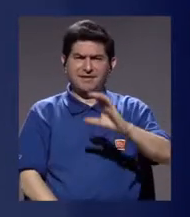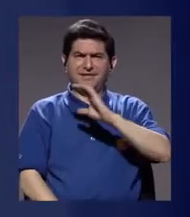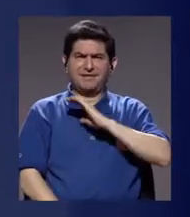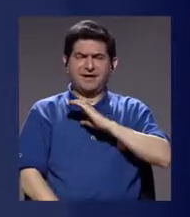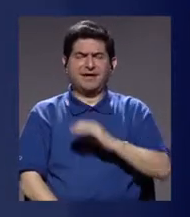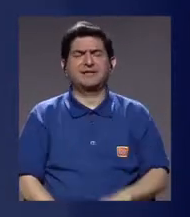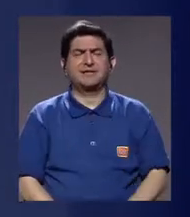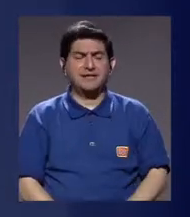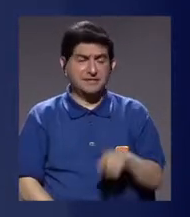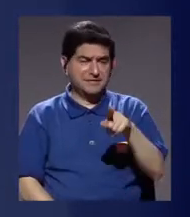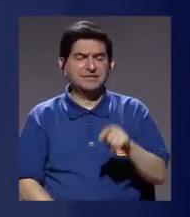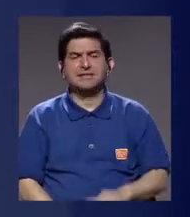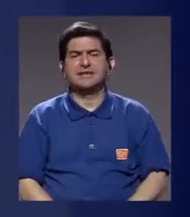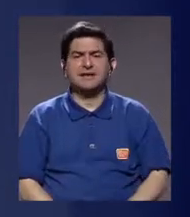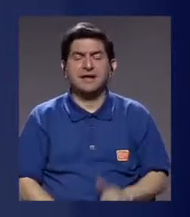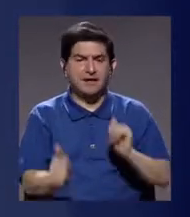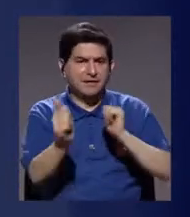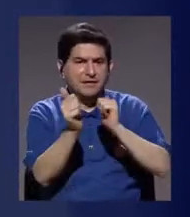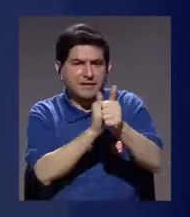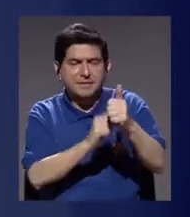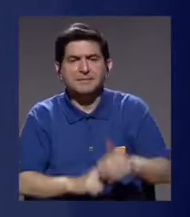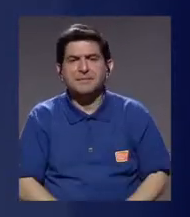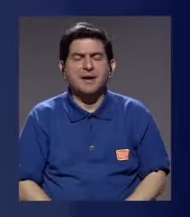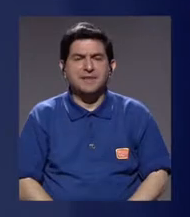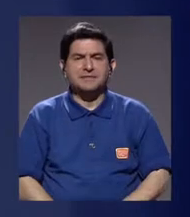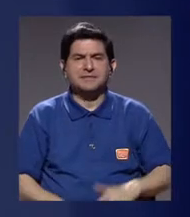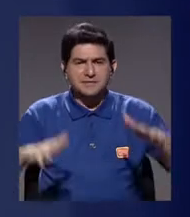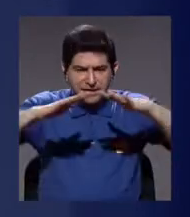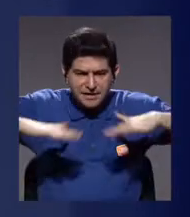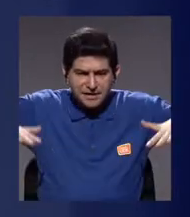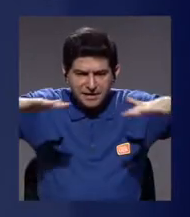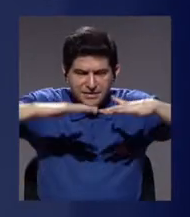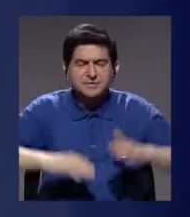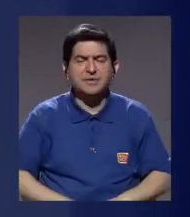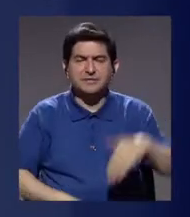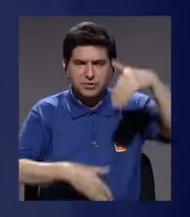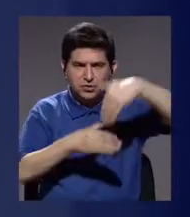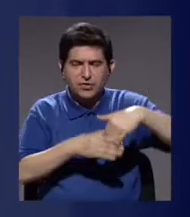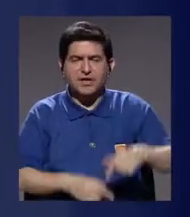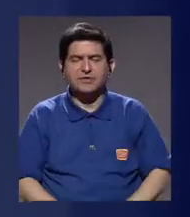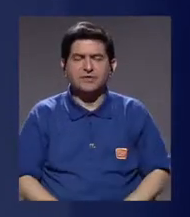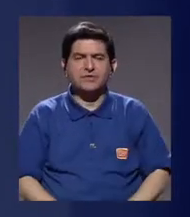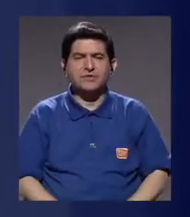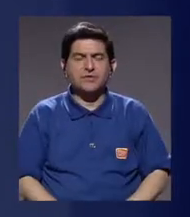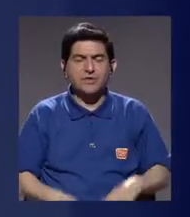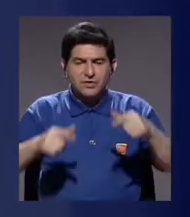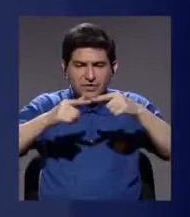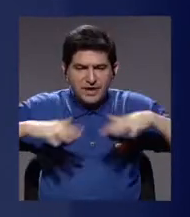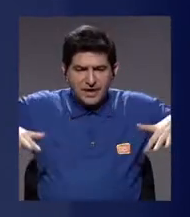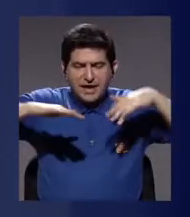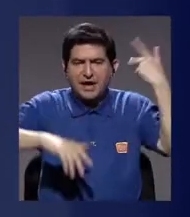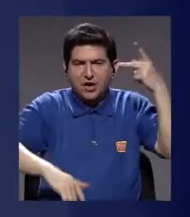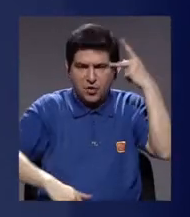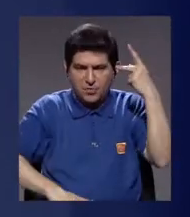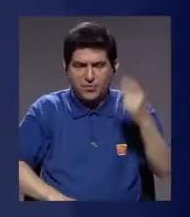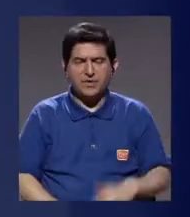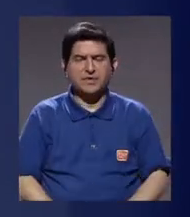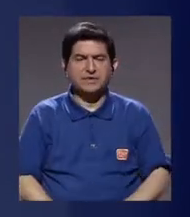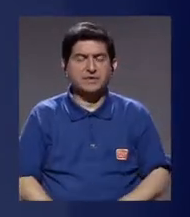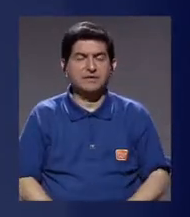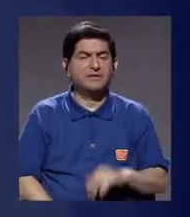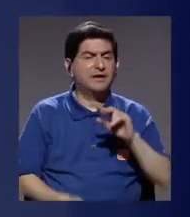característica transoceánica la hace dentro de su geopolítica y su geoubicación